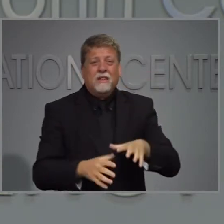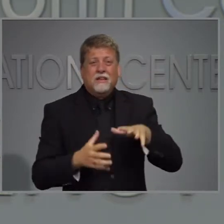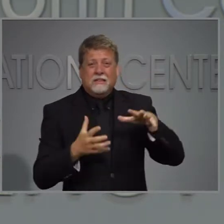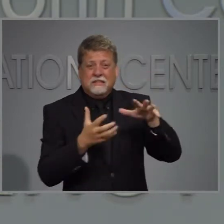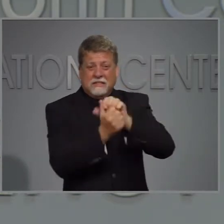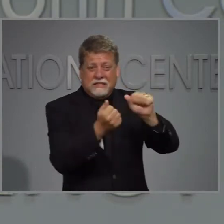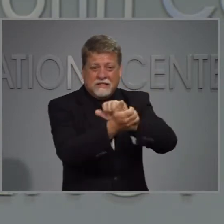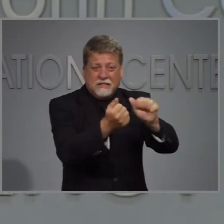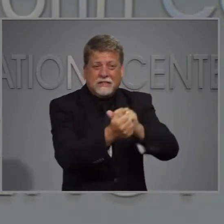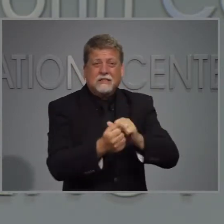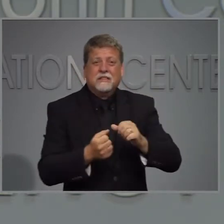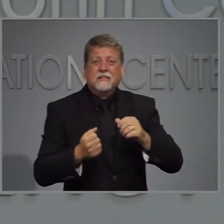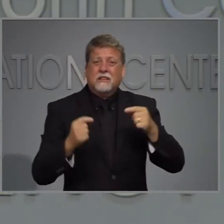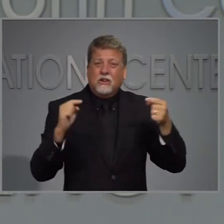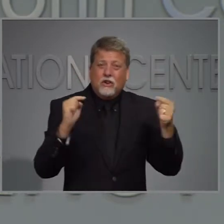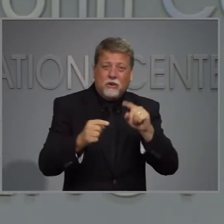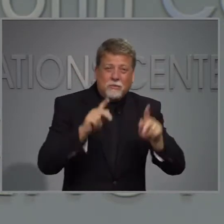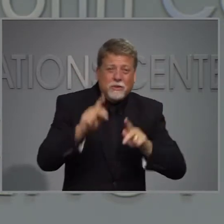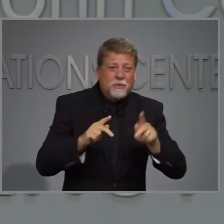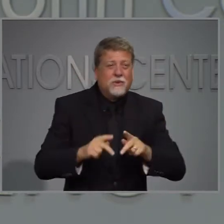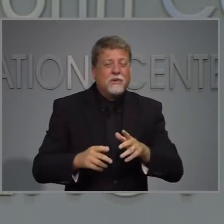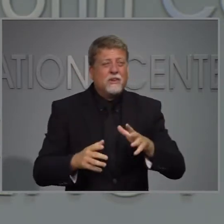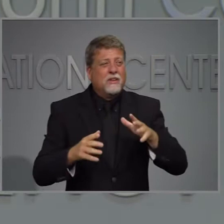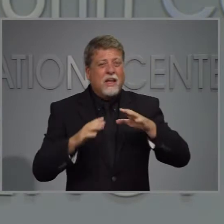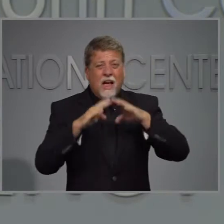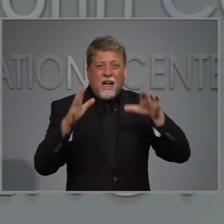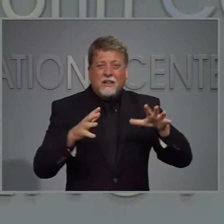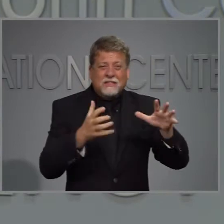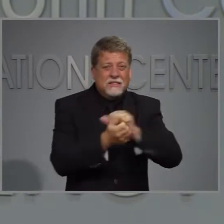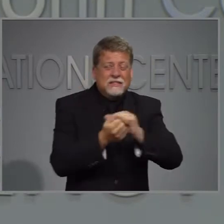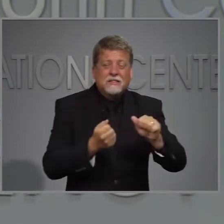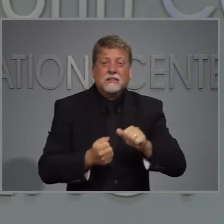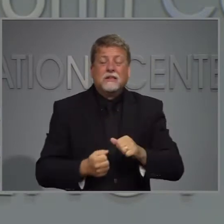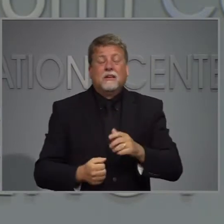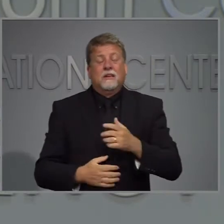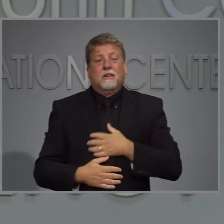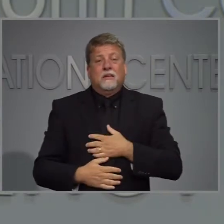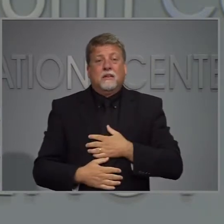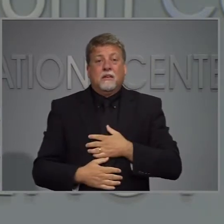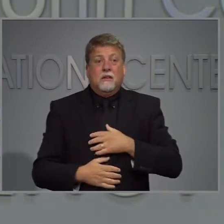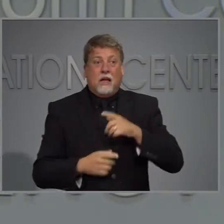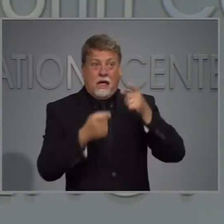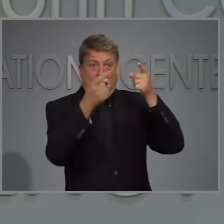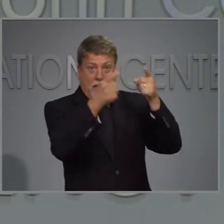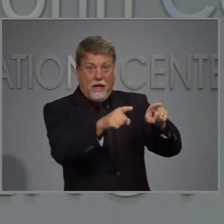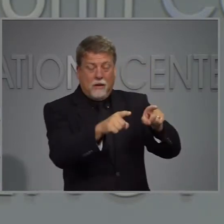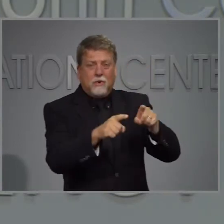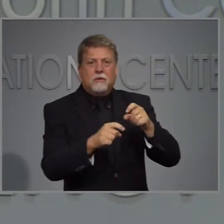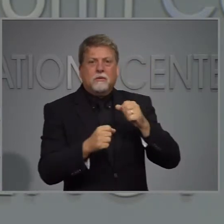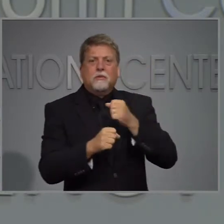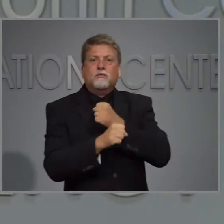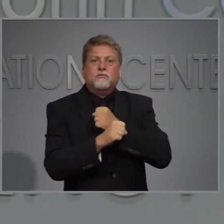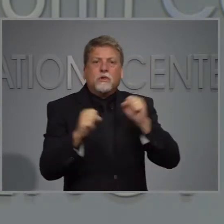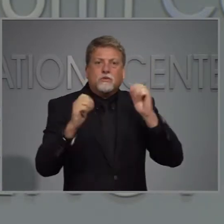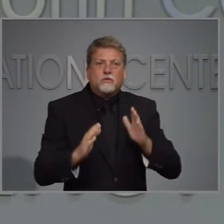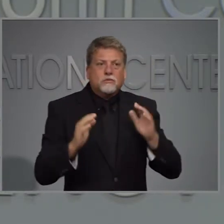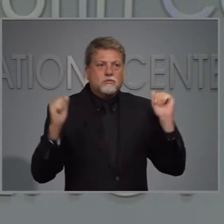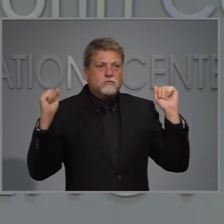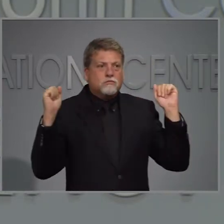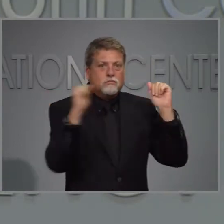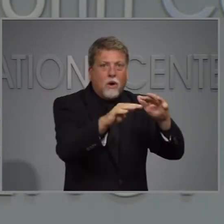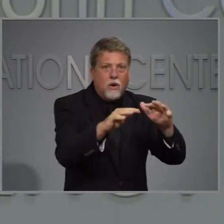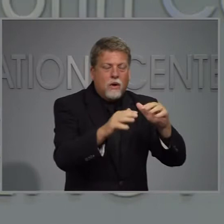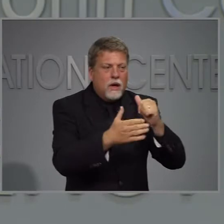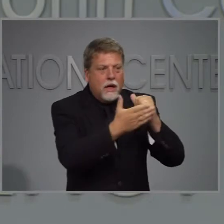sendero de rastros devastadores. Agradecí a los equipos de rescate que fueron en la noche para asistir a las personas que estaban